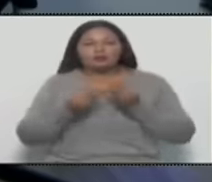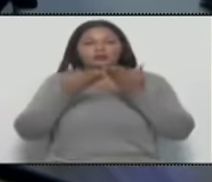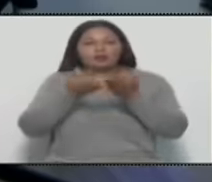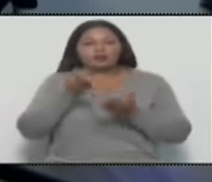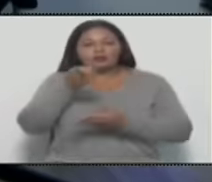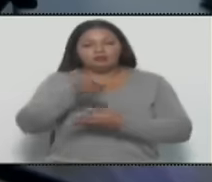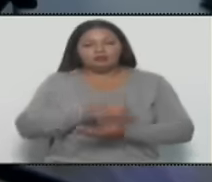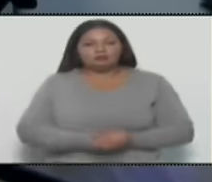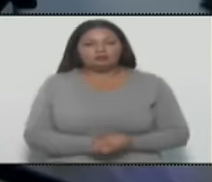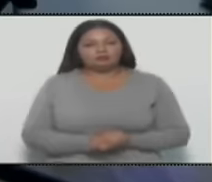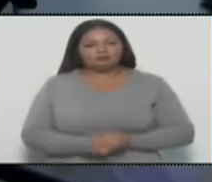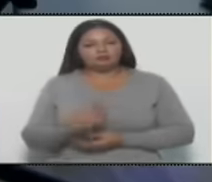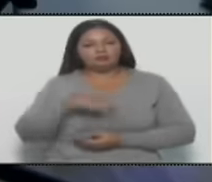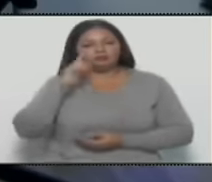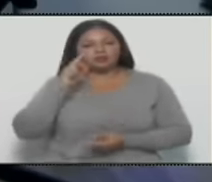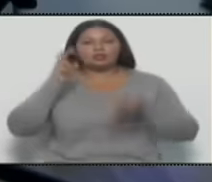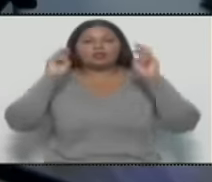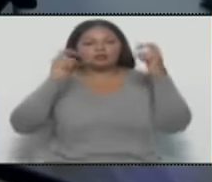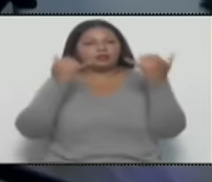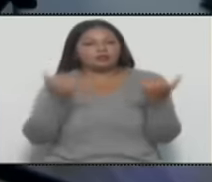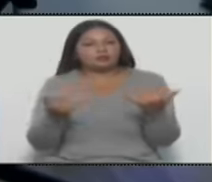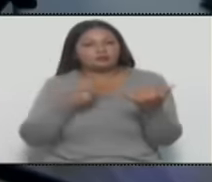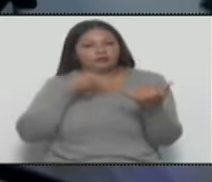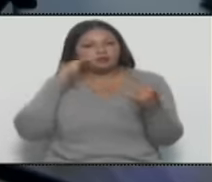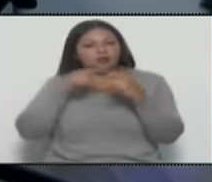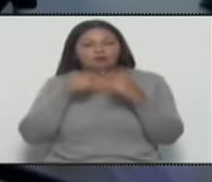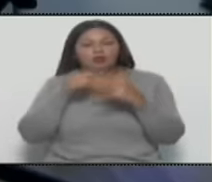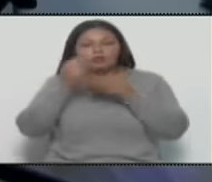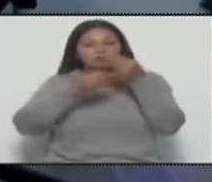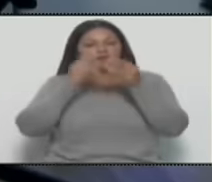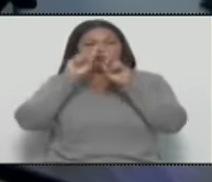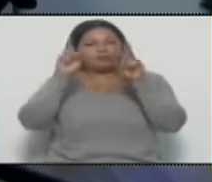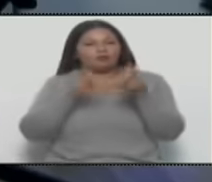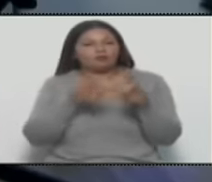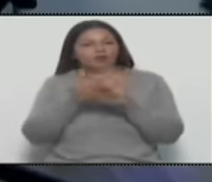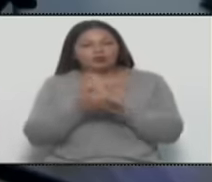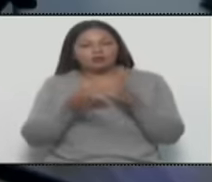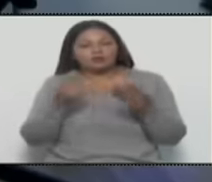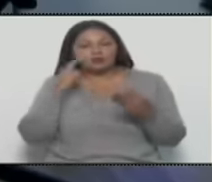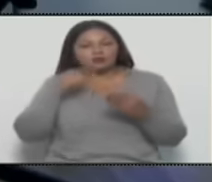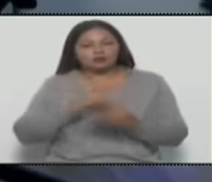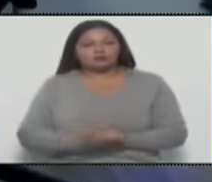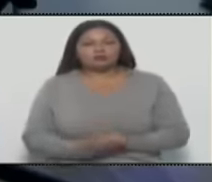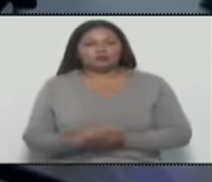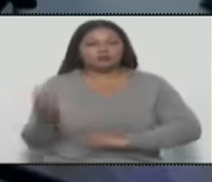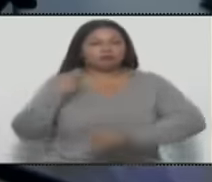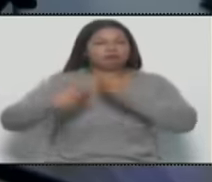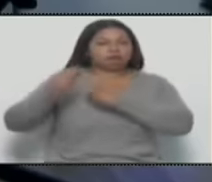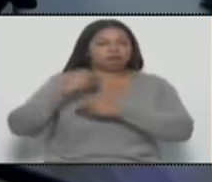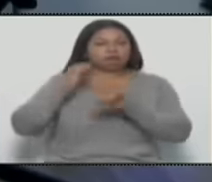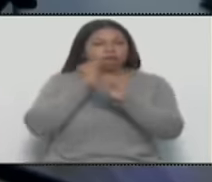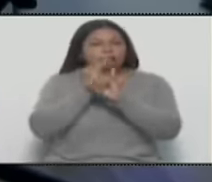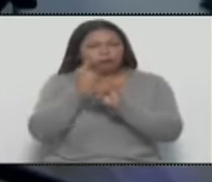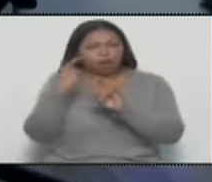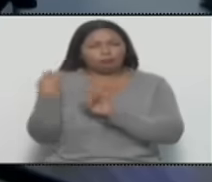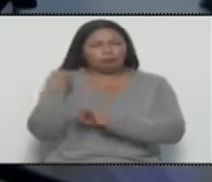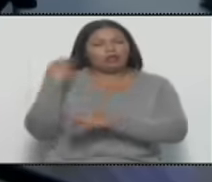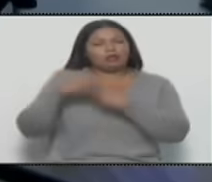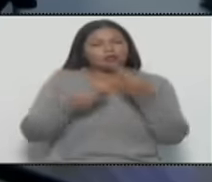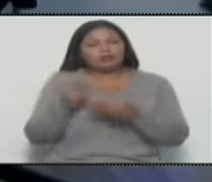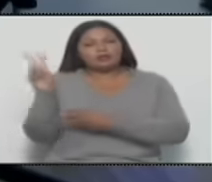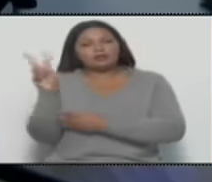porque además se van a involucrar en el tema y seguramente también van a formular preguntas, porque vamos a hablar de los ciberataques que ha sido sometido Venezuela,